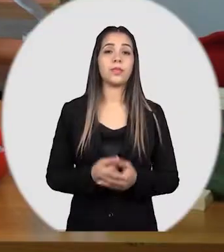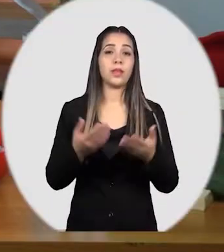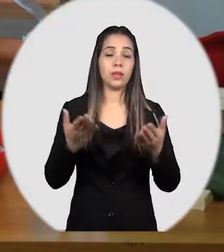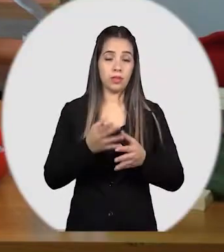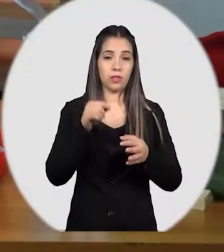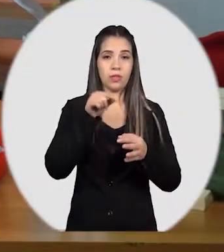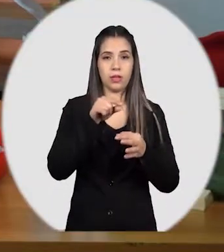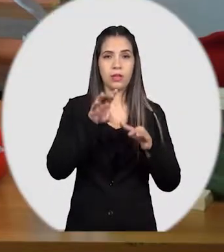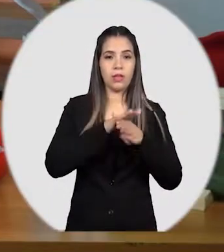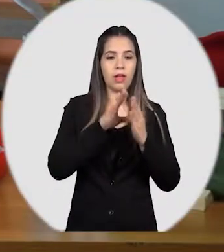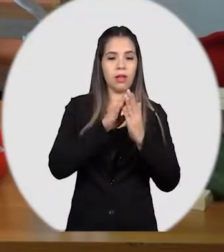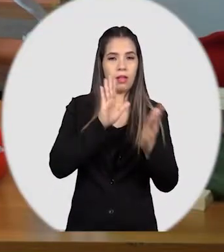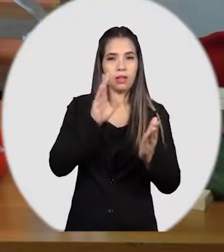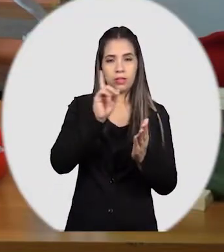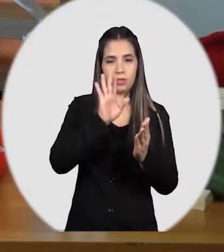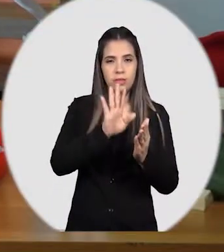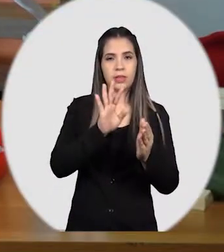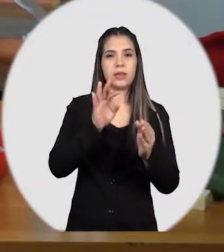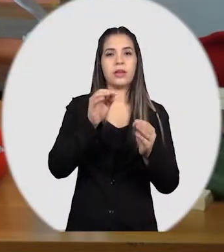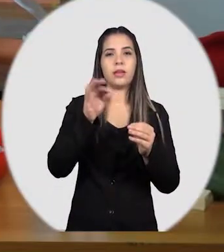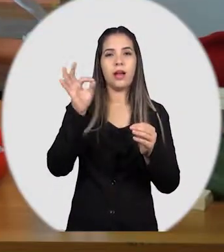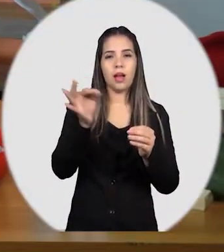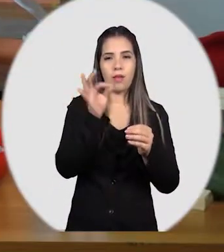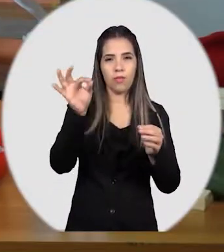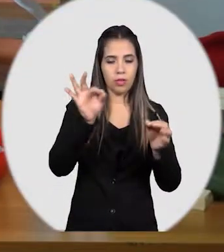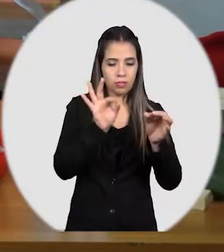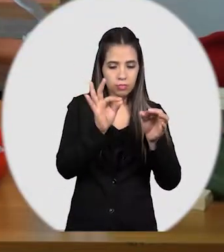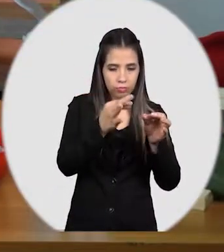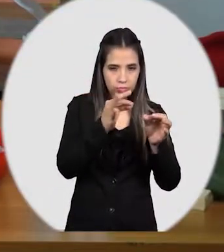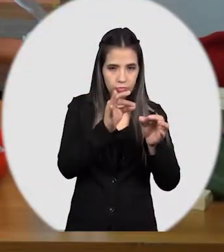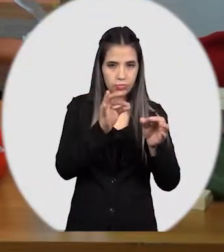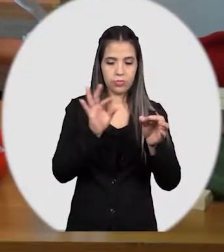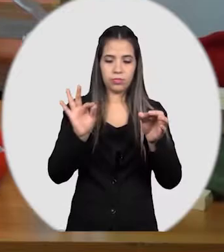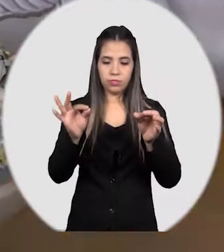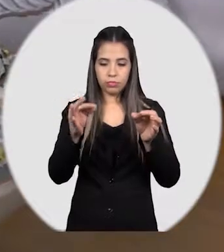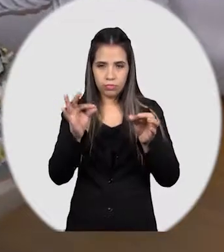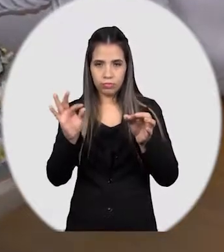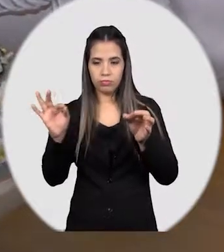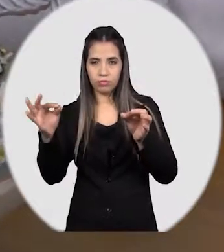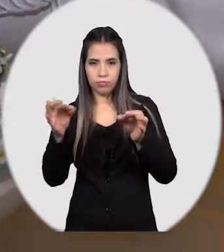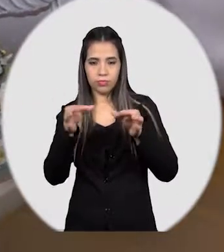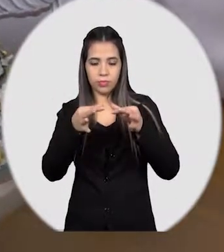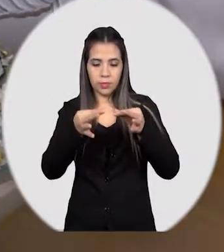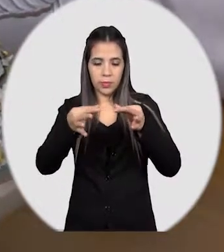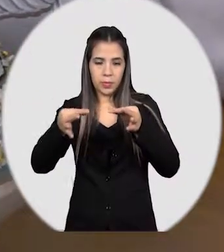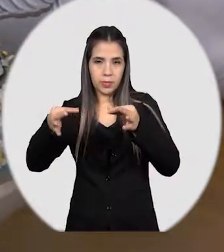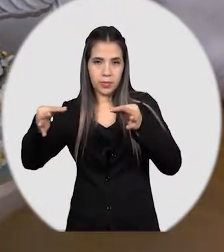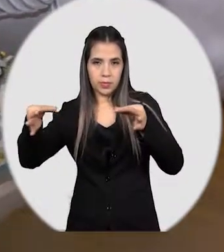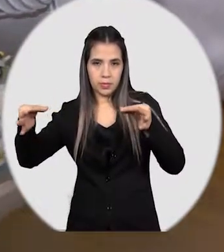Ahora le colocamos el alfiler para cerrar, ¿verdad? Vamos a ir cerrando.